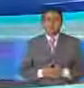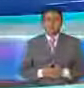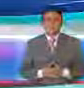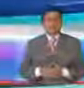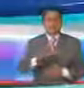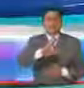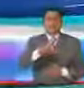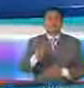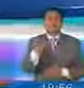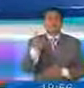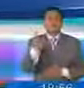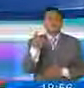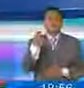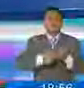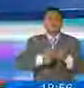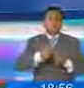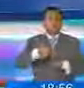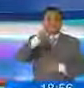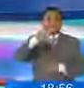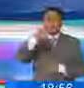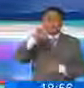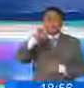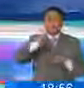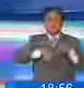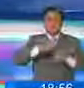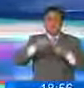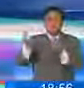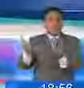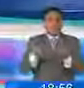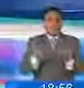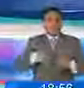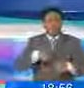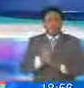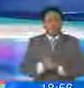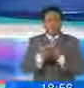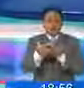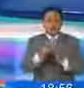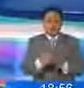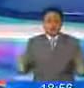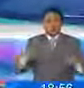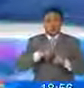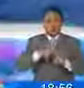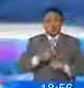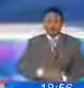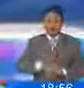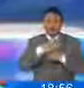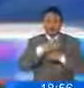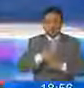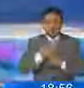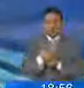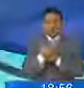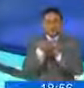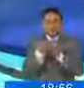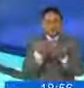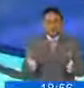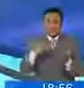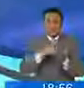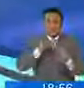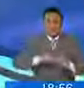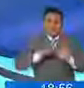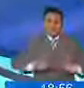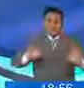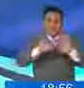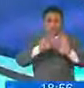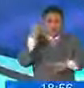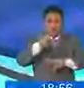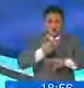Jueves 11 de mayo de 2017, amigos, bienvenidos a su informativo El Comercio TV. Es un gusto informarles nuevamente con lo más destacado en